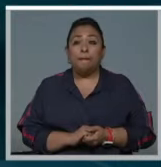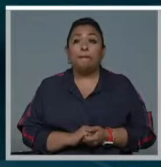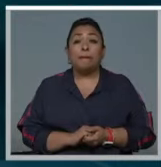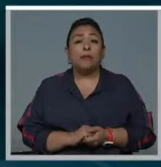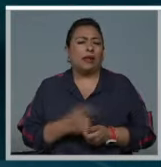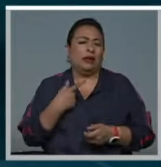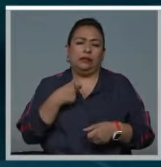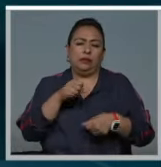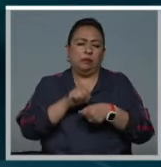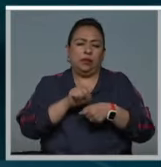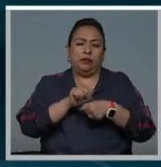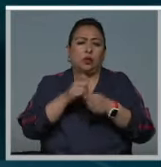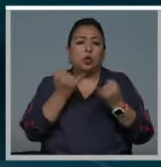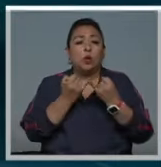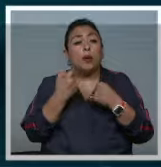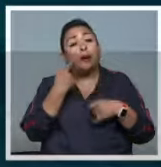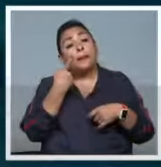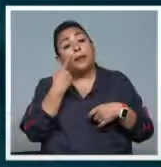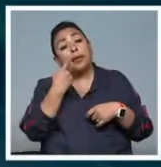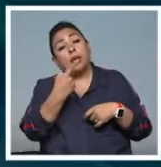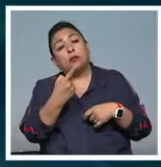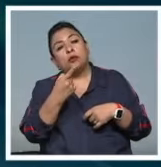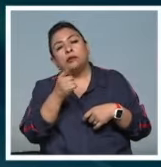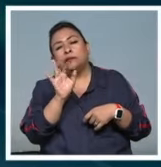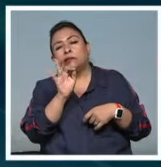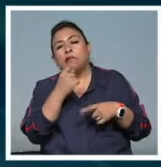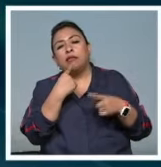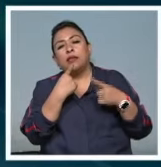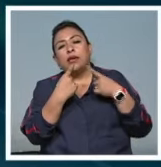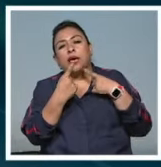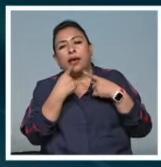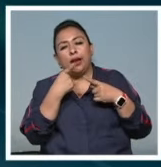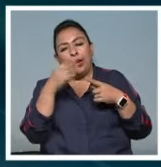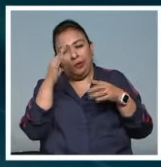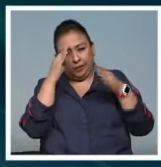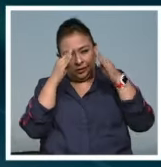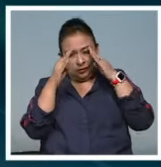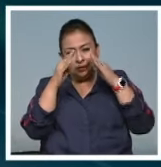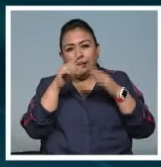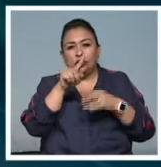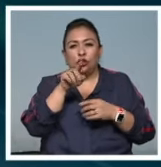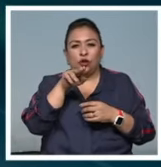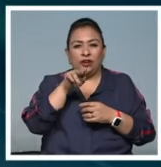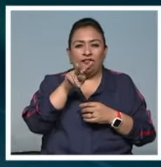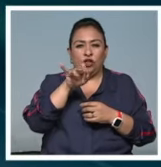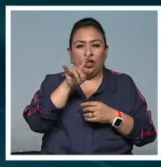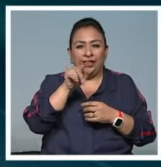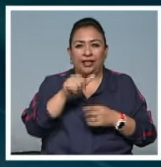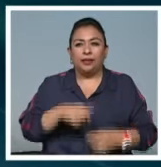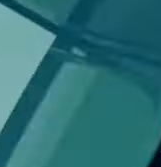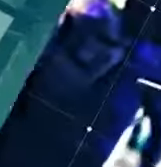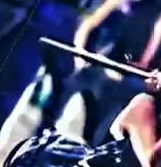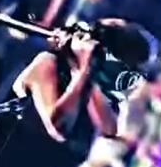Como cada semana, volvamos la mirada y provoquemos el diálogo y la reflexión desde la zona violeta.